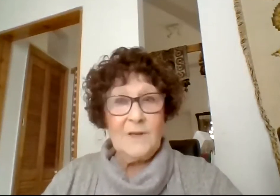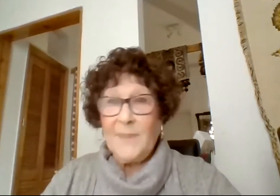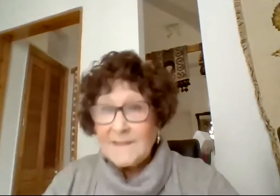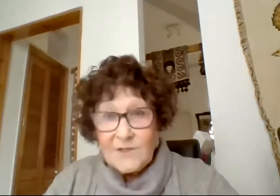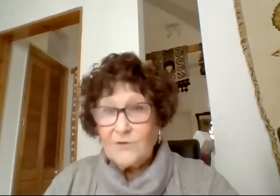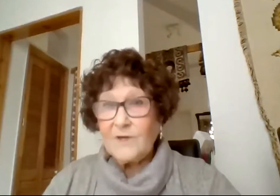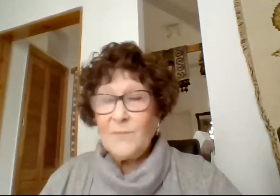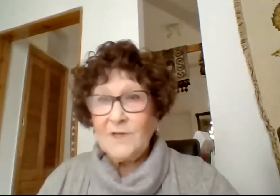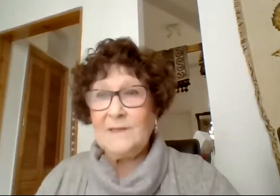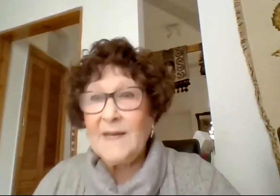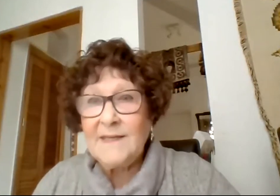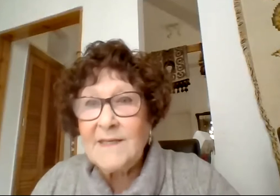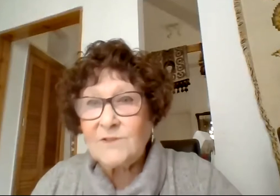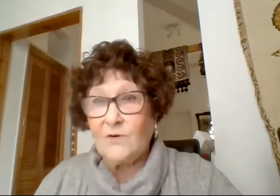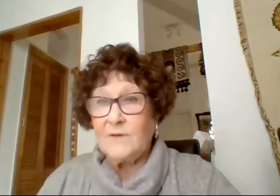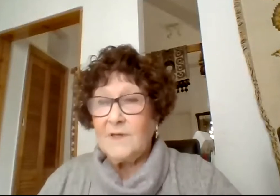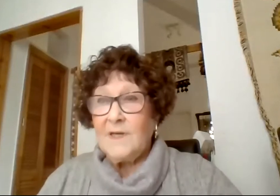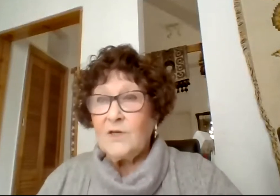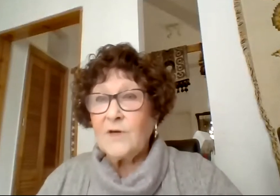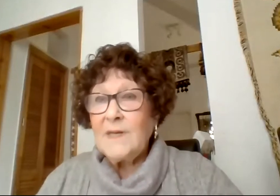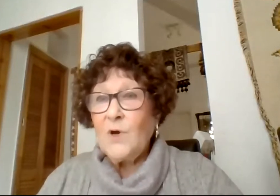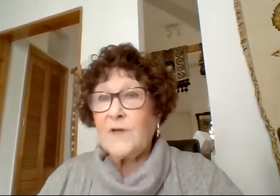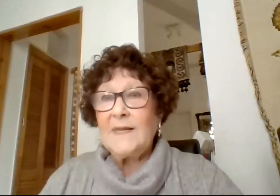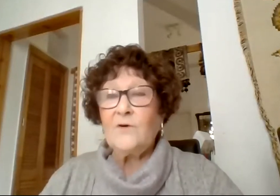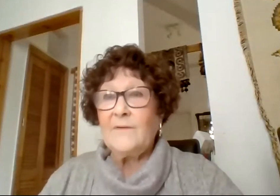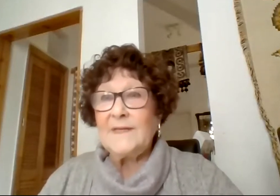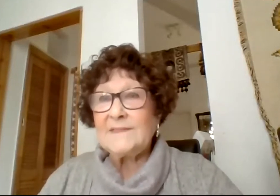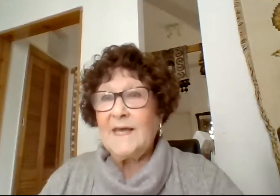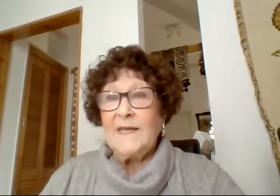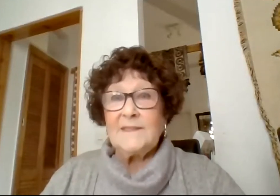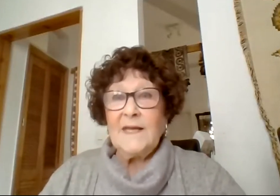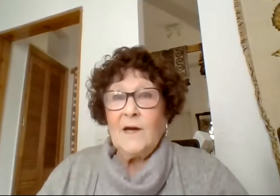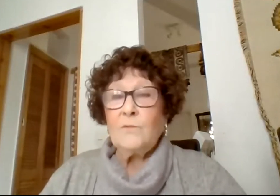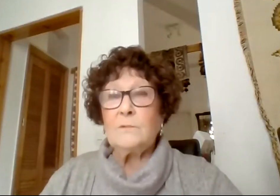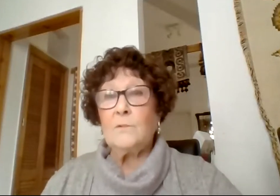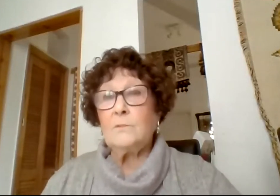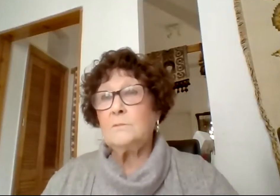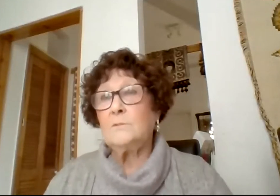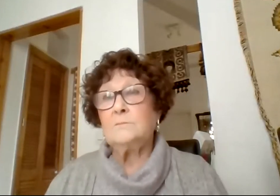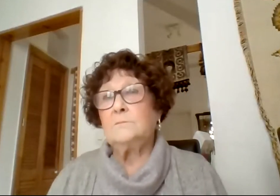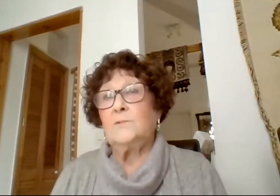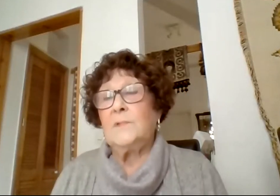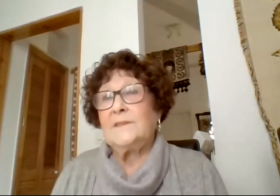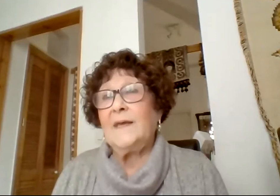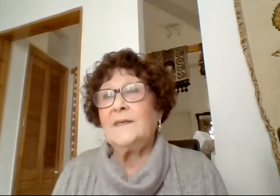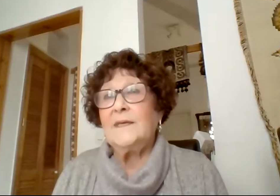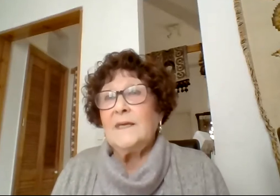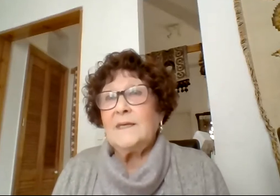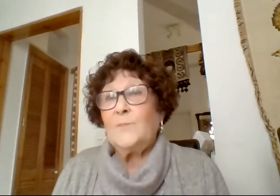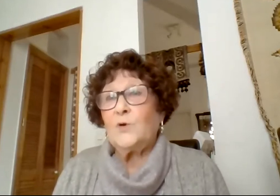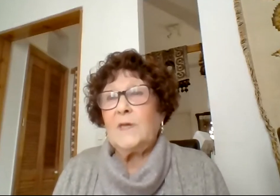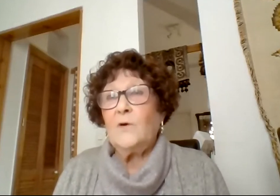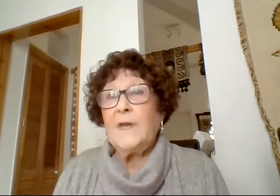los espacios, no queremos nada más que eso. No queremos que el hijo de Vanessa tenga un